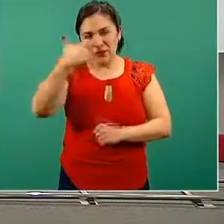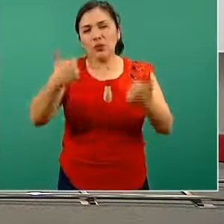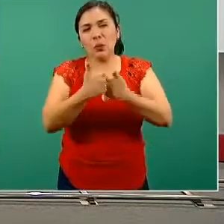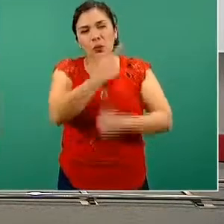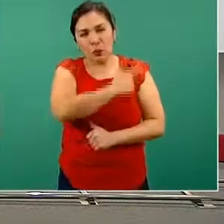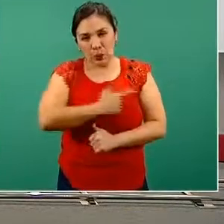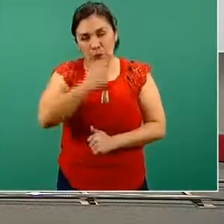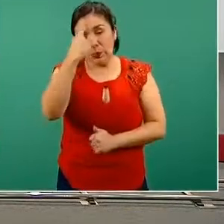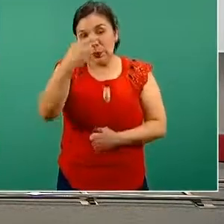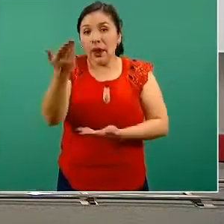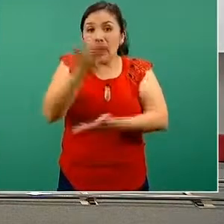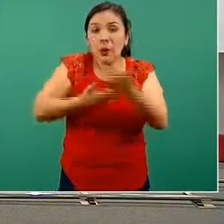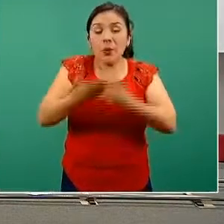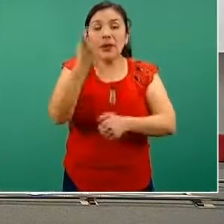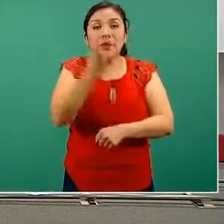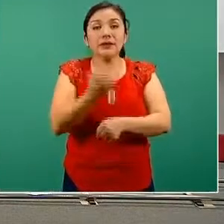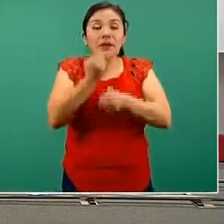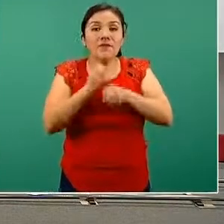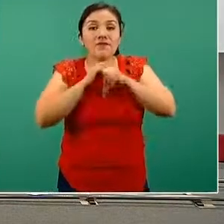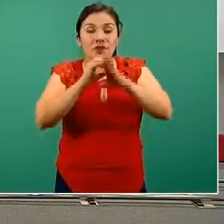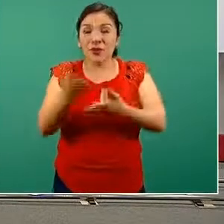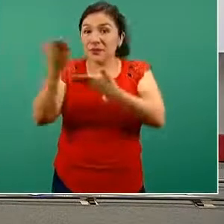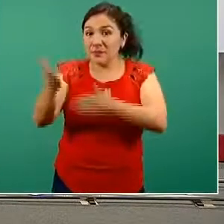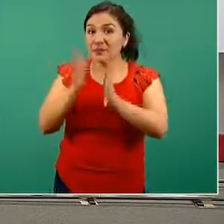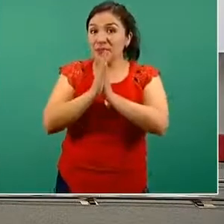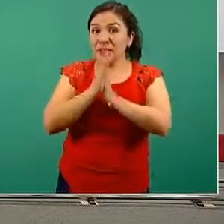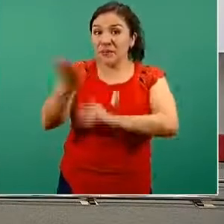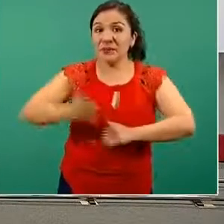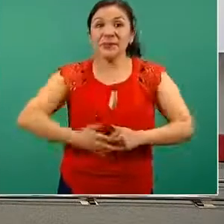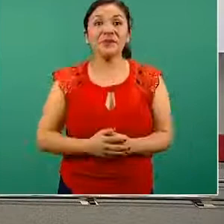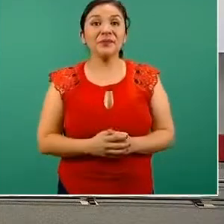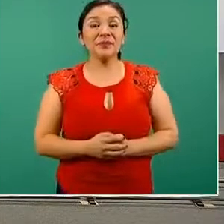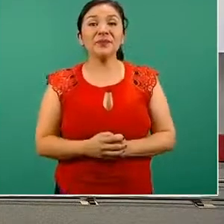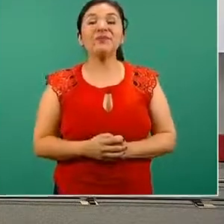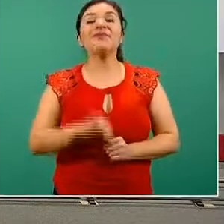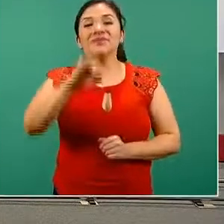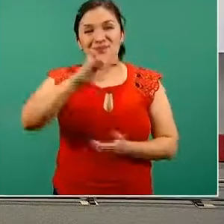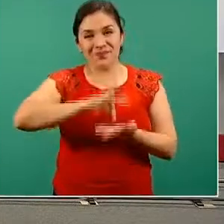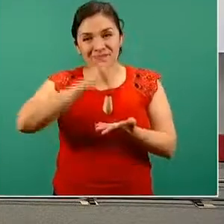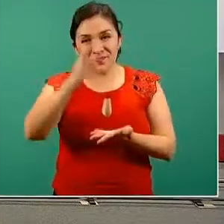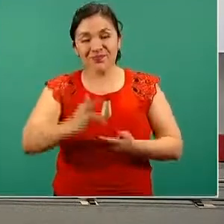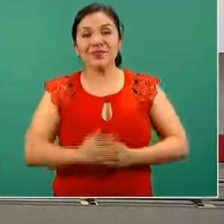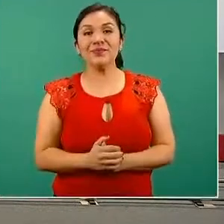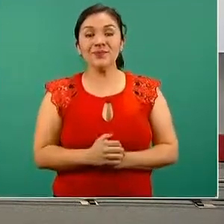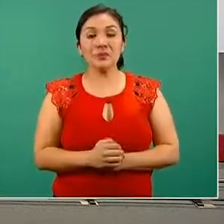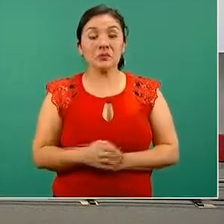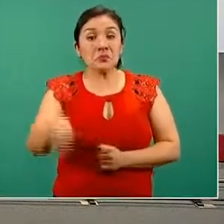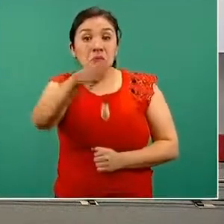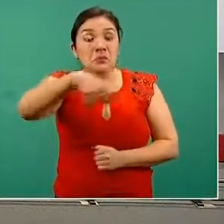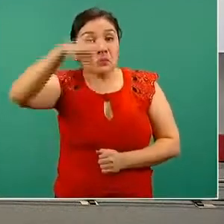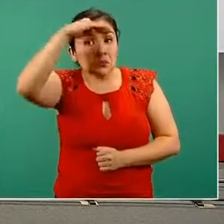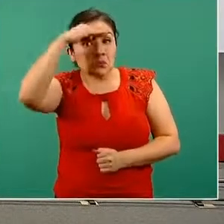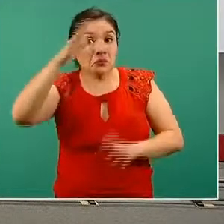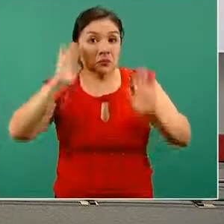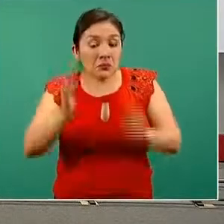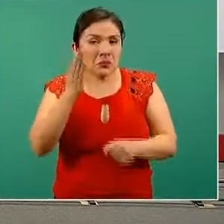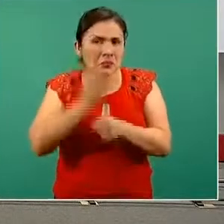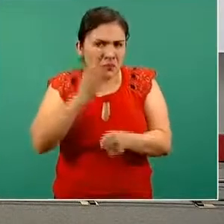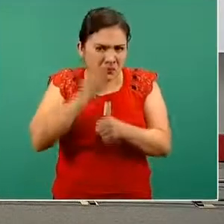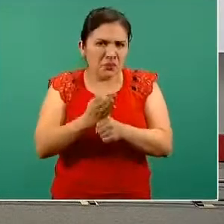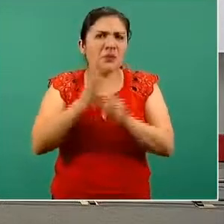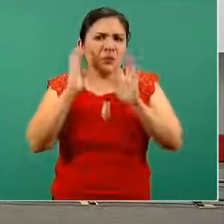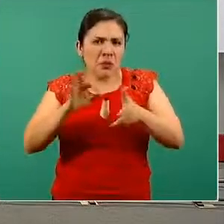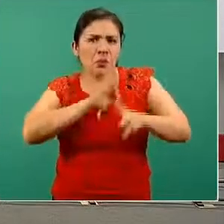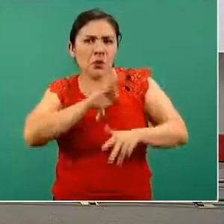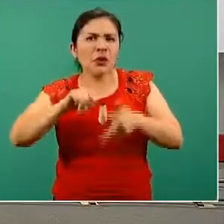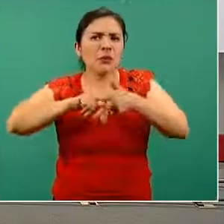estaremos compartiendo la información. Adelante, por favor. Muchas gracias. Si les parece, entonces estaríamos